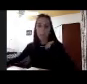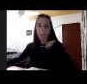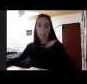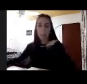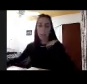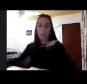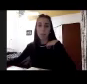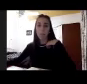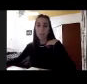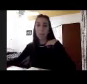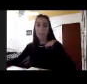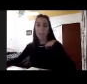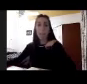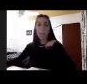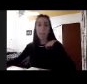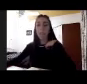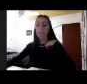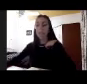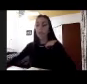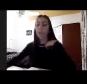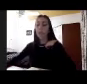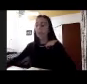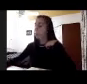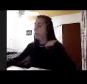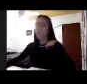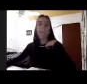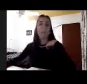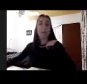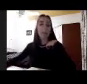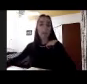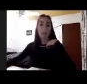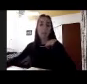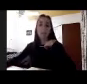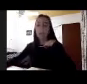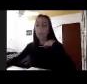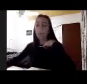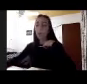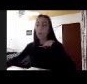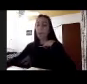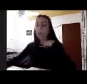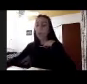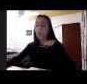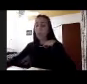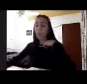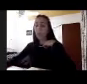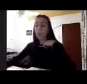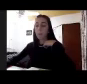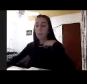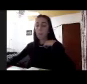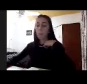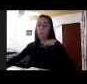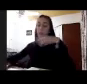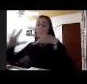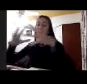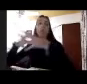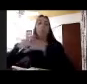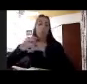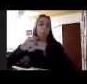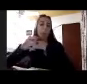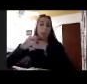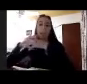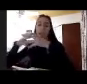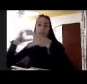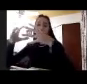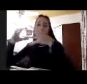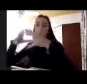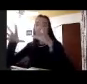correctamente a esa vivienda. No estar delimitada, sino que cualquier, eh, digamos, grupo